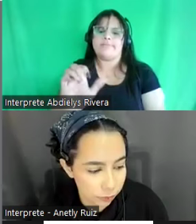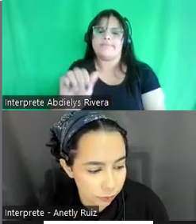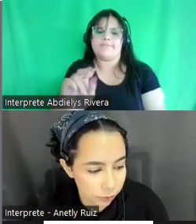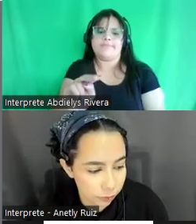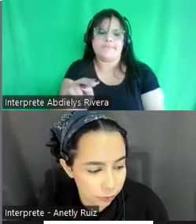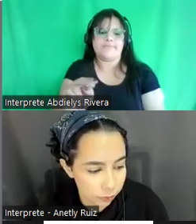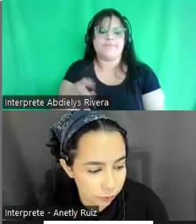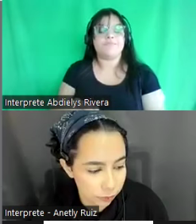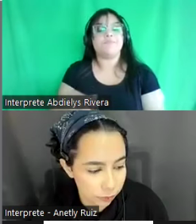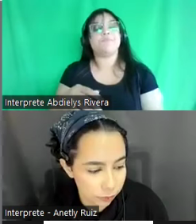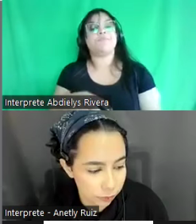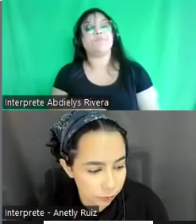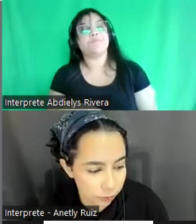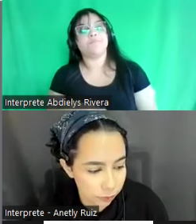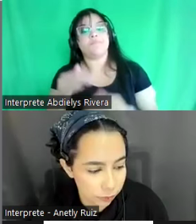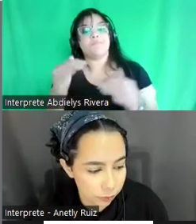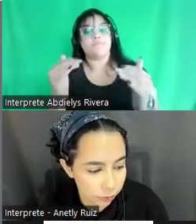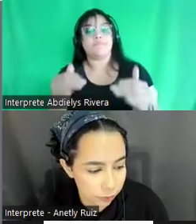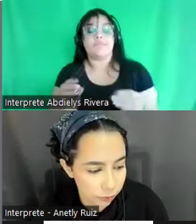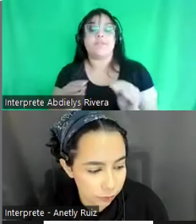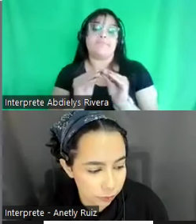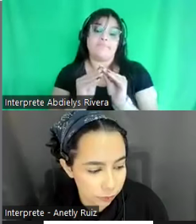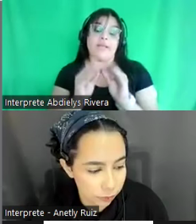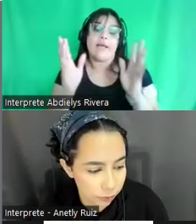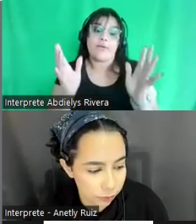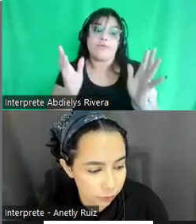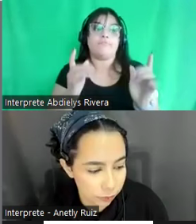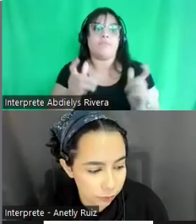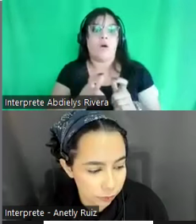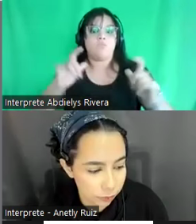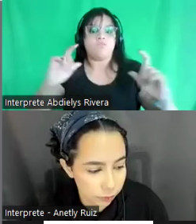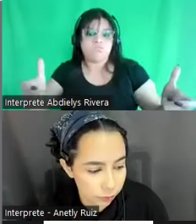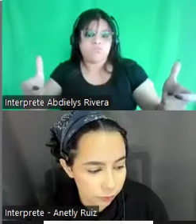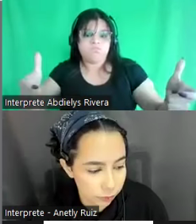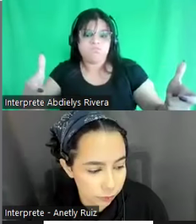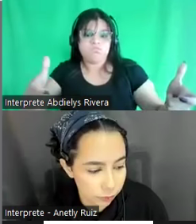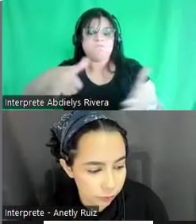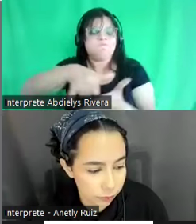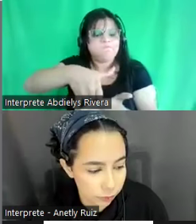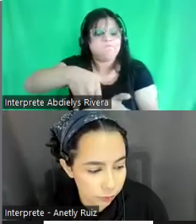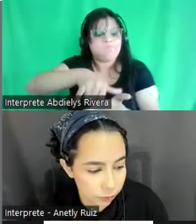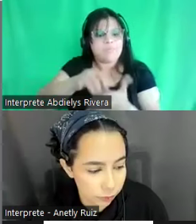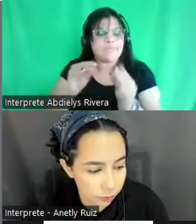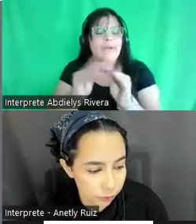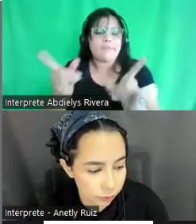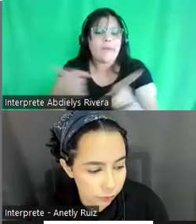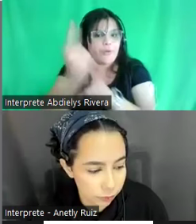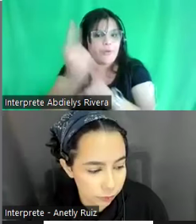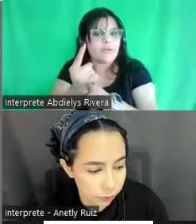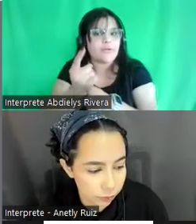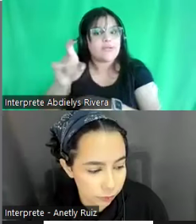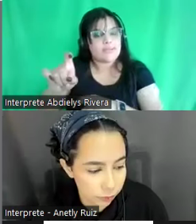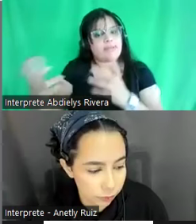vamos por aquí, como he mencionado, la obesidad es una condición de incapacidad, correcto. Deberían tener el acomodo razonable para hacer los